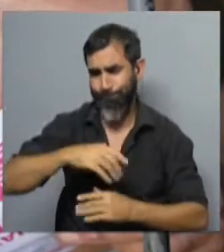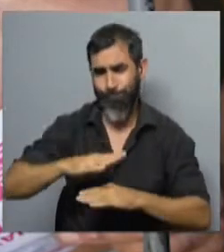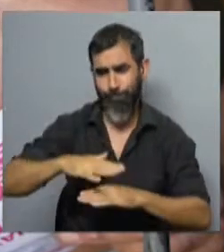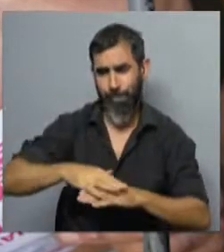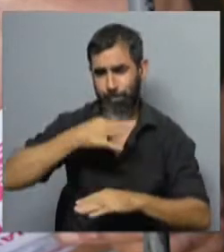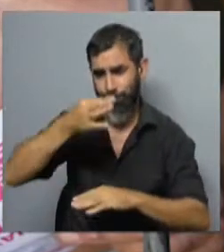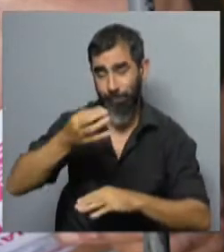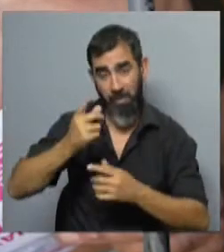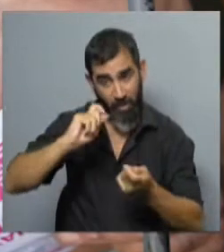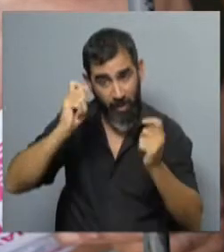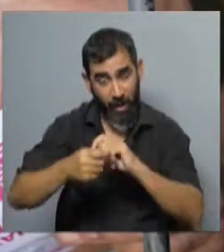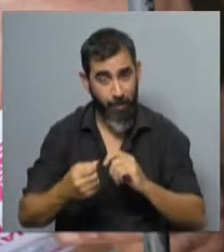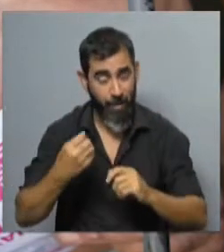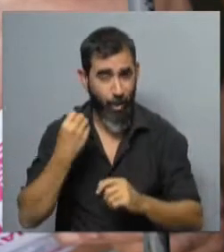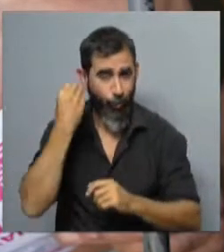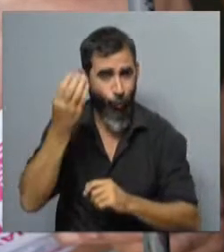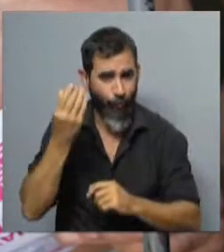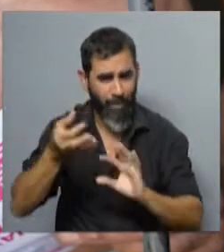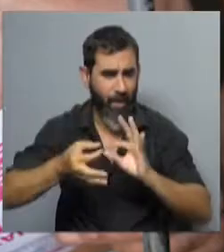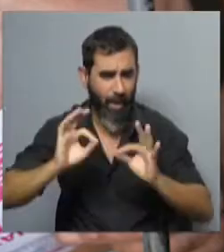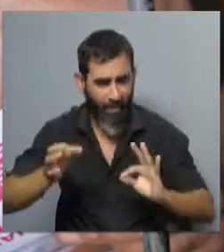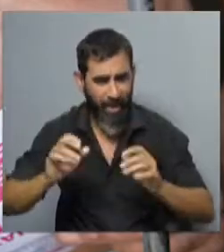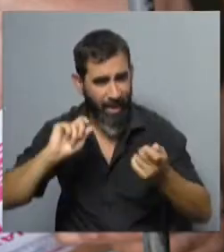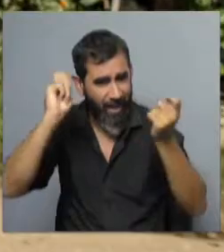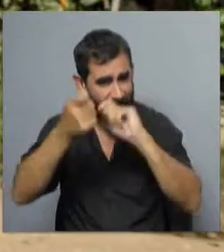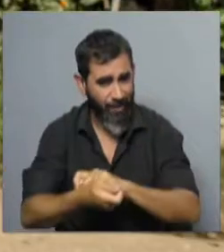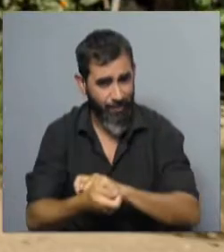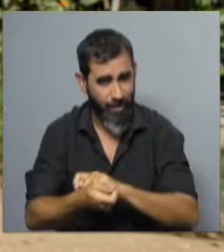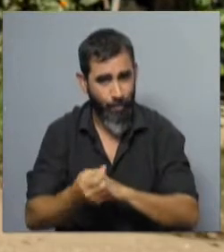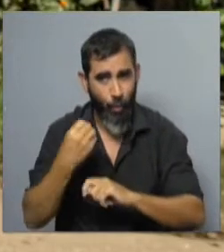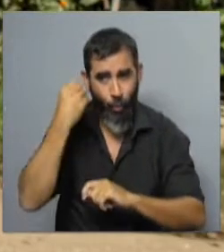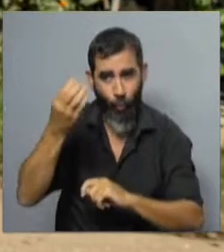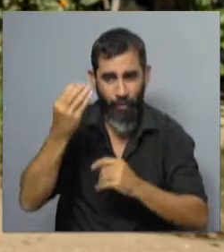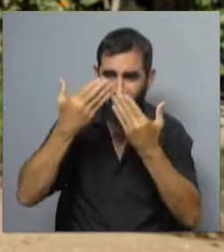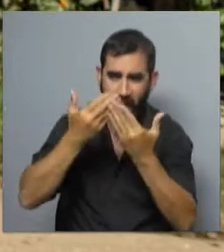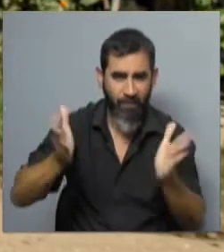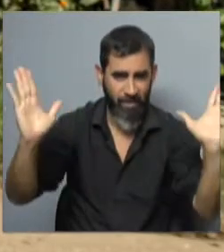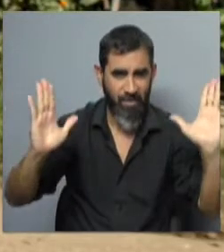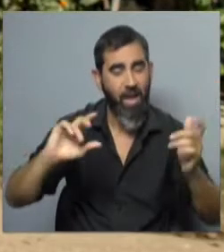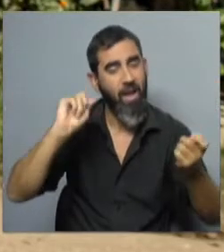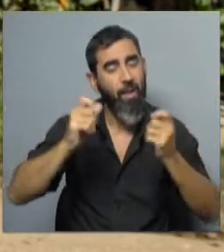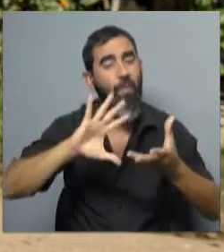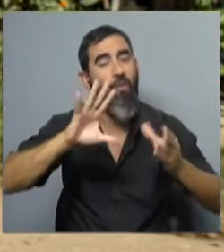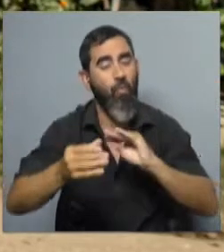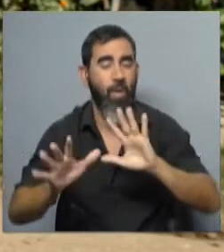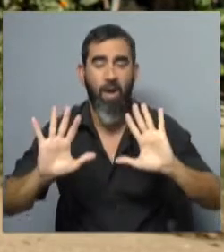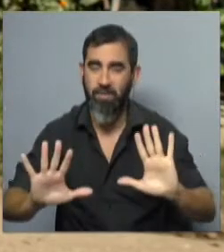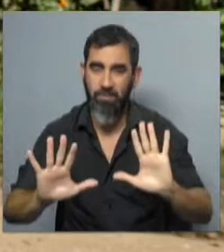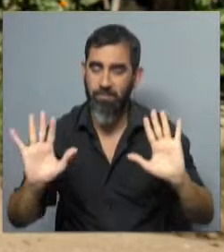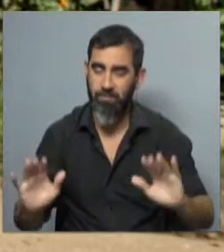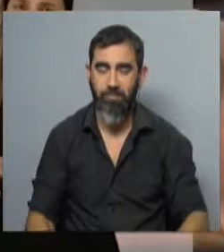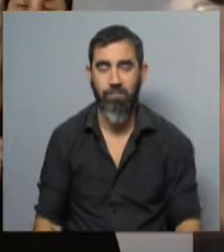cambiar la cadena de radio y televisión con una conferencia abierta es cambiar las reglas de juego acá o en la